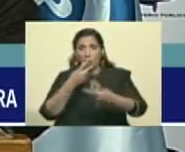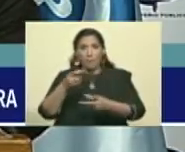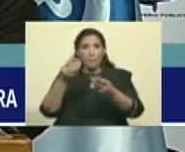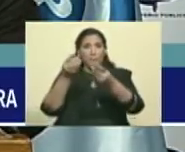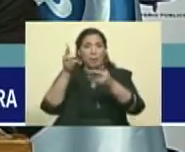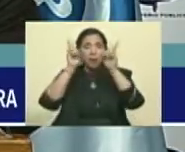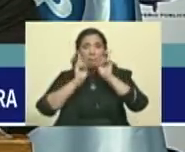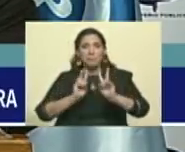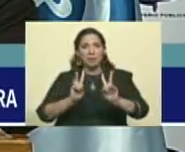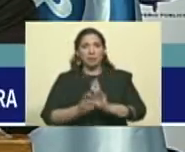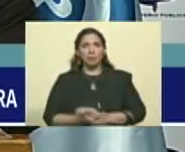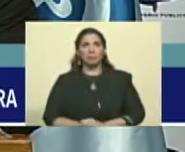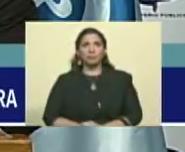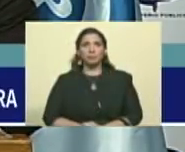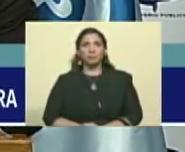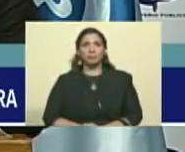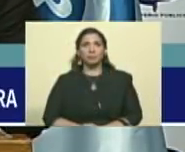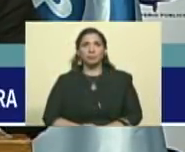mantenimiento.